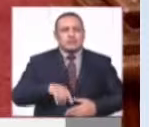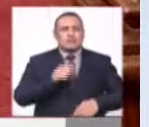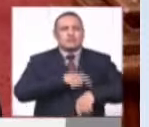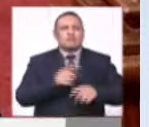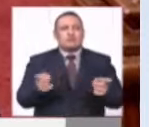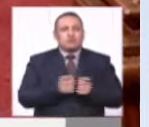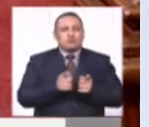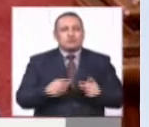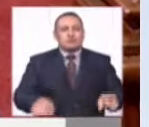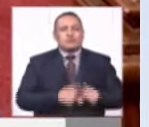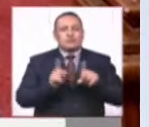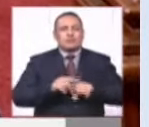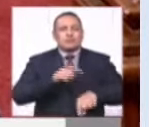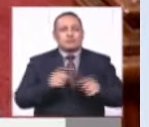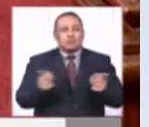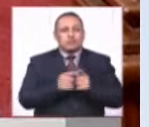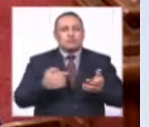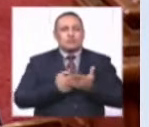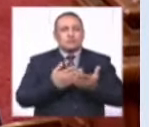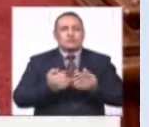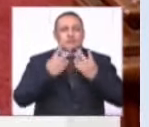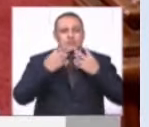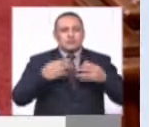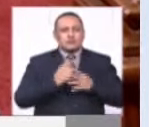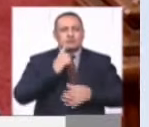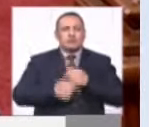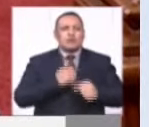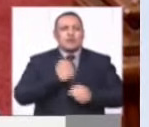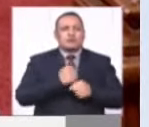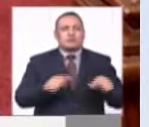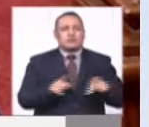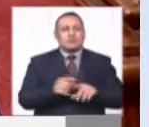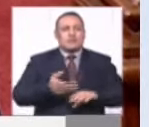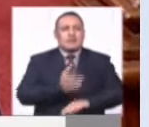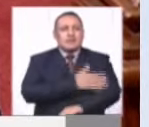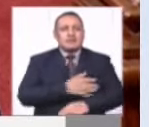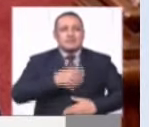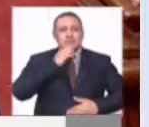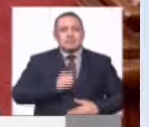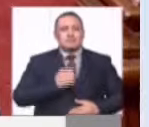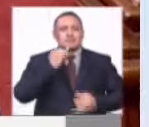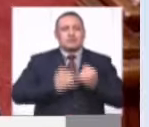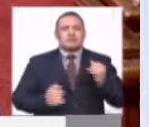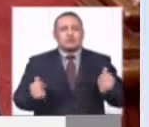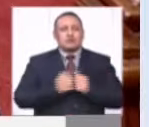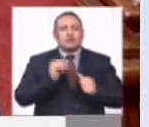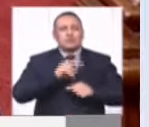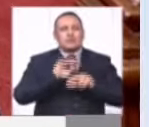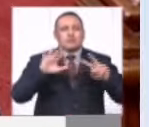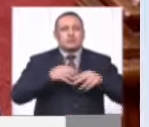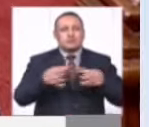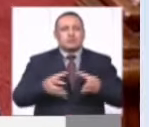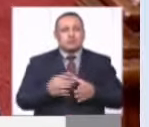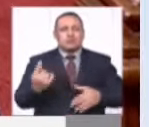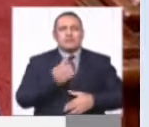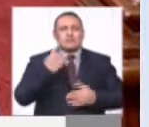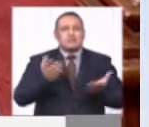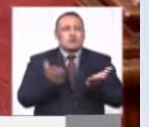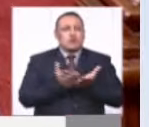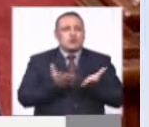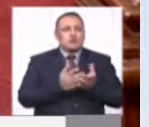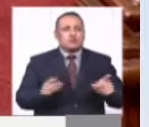plazo? En el corto plazo se tiene previsto que este año, antes de diciembre, se culminen 27 instituciones